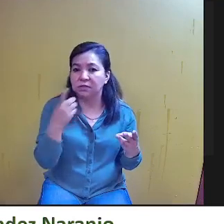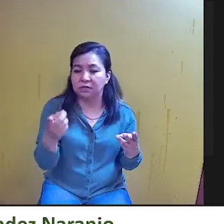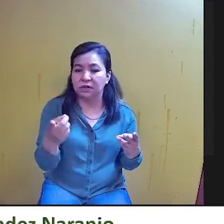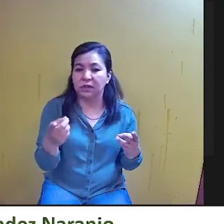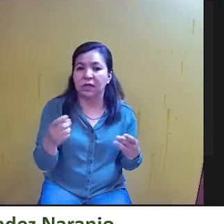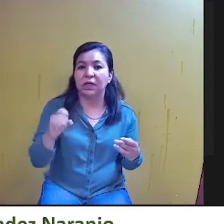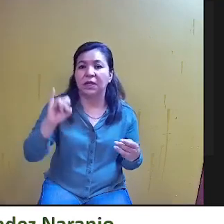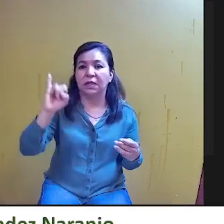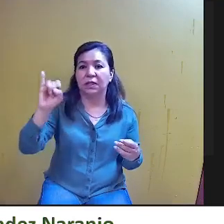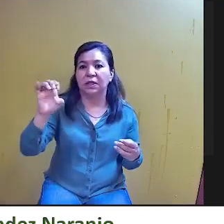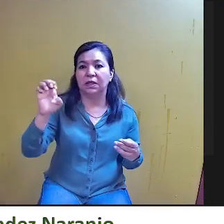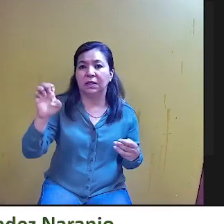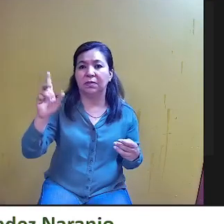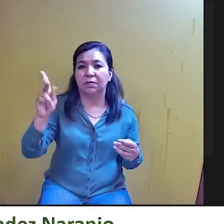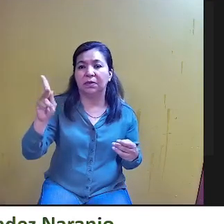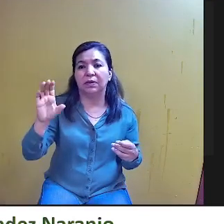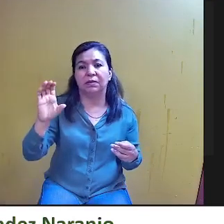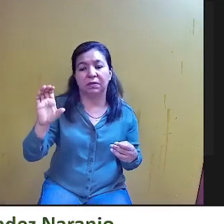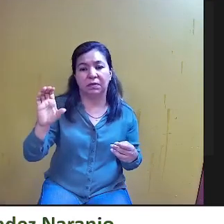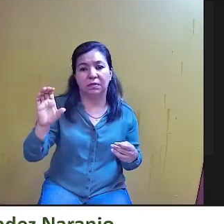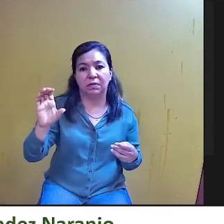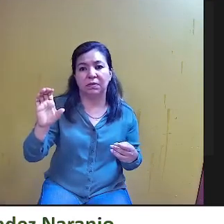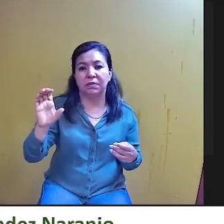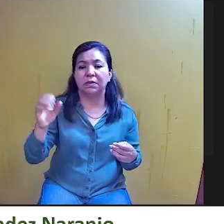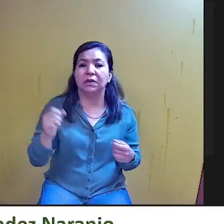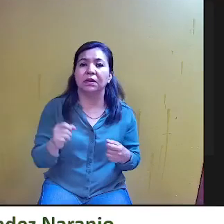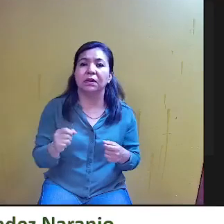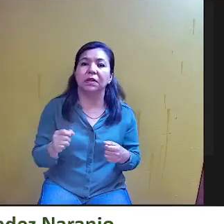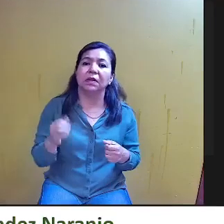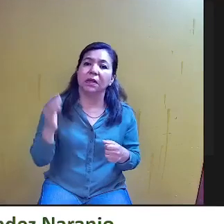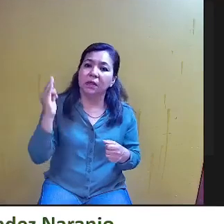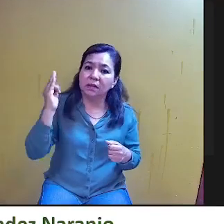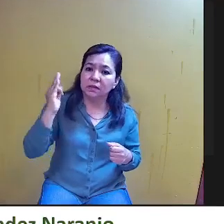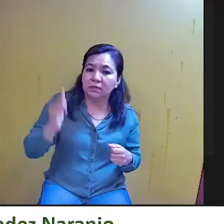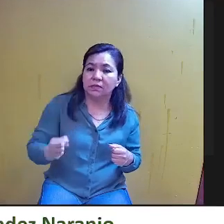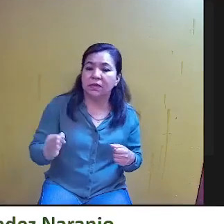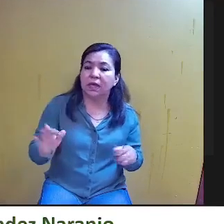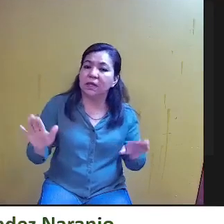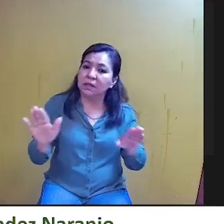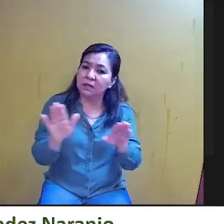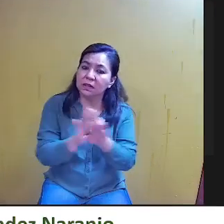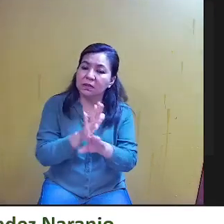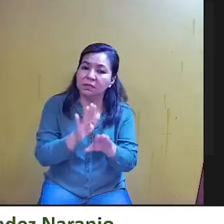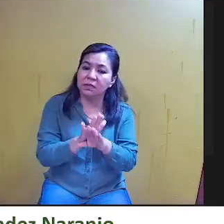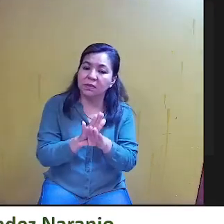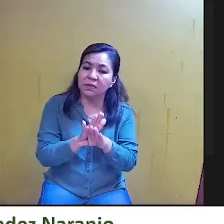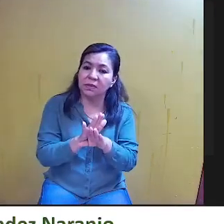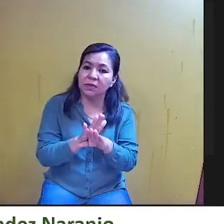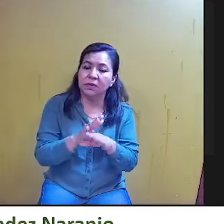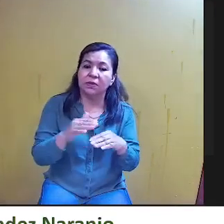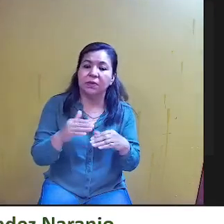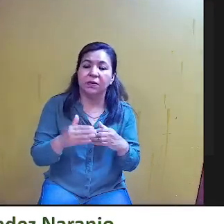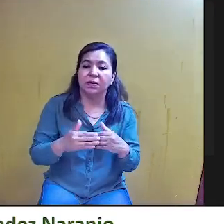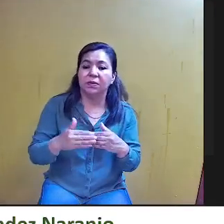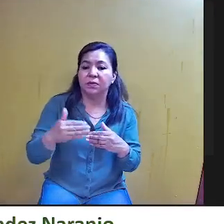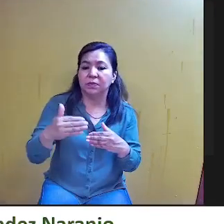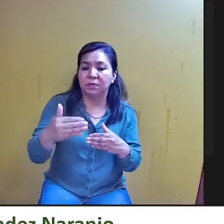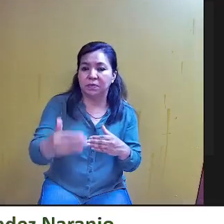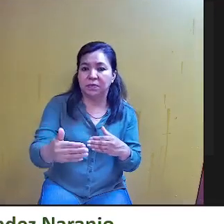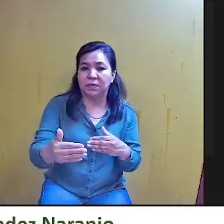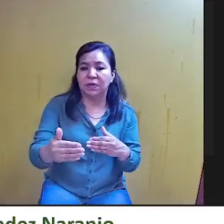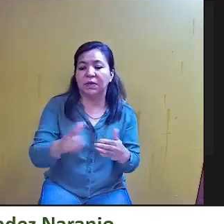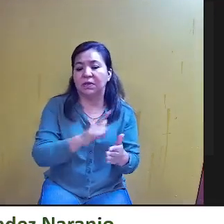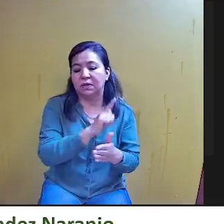y de Participación Ciudadana del Estado de Guerrero acate el presente fallo en la modalidad y plazo mencionado con el apercibimiento de